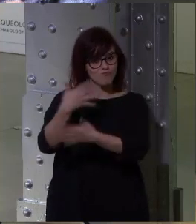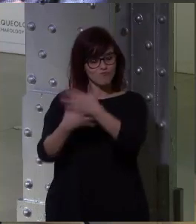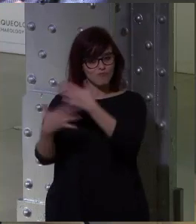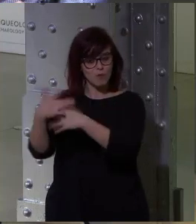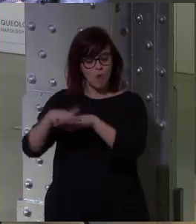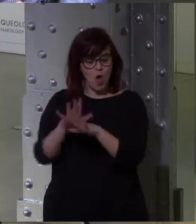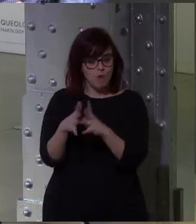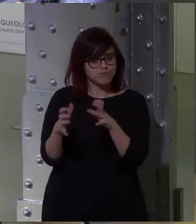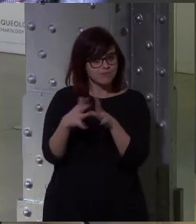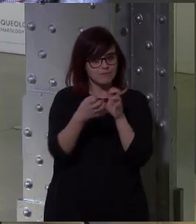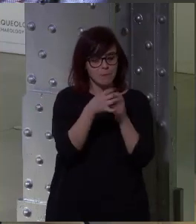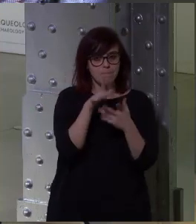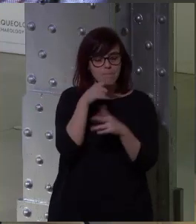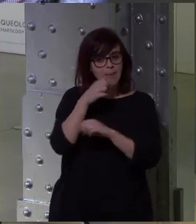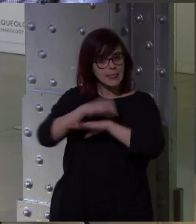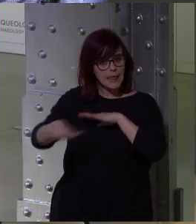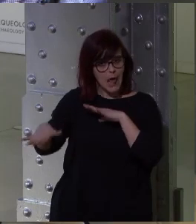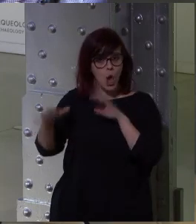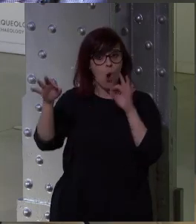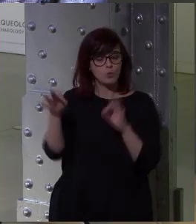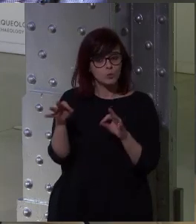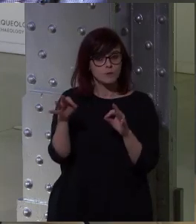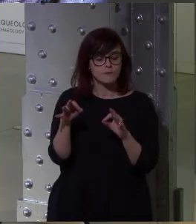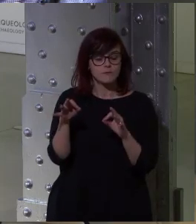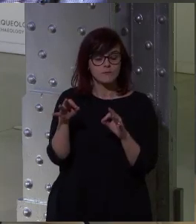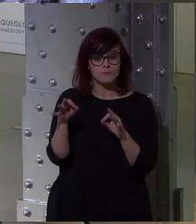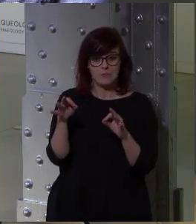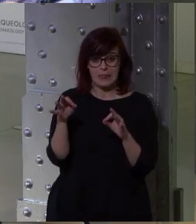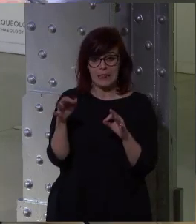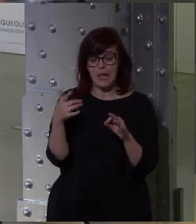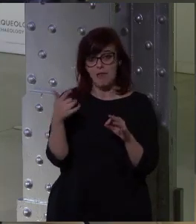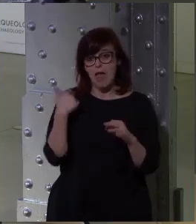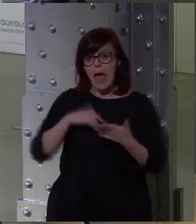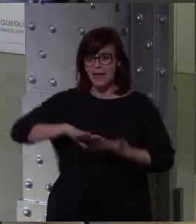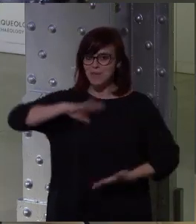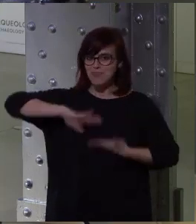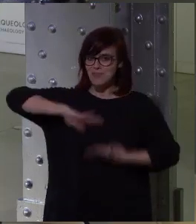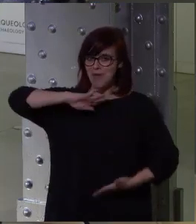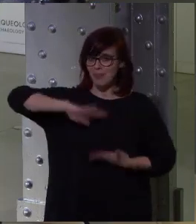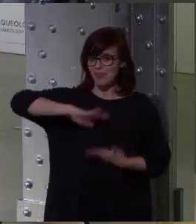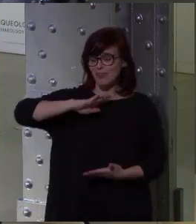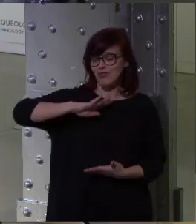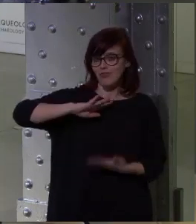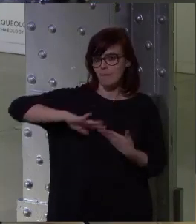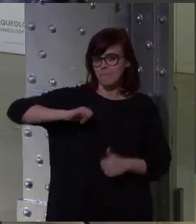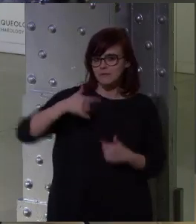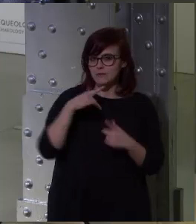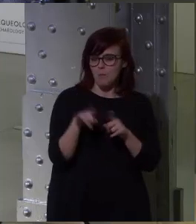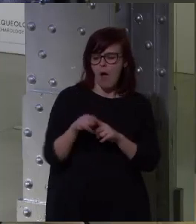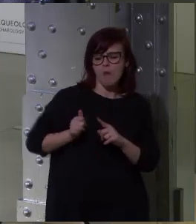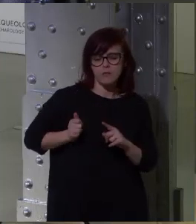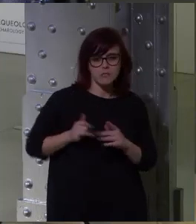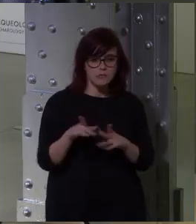Mediterráneo durante mucho tiempo, ¿no? Ha sido cuando hemos tenido más capacidad de extraer,